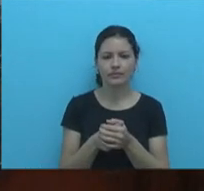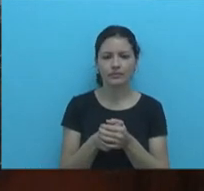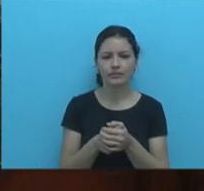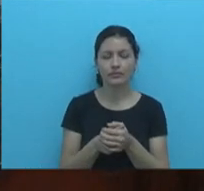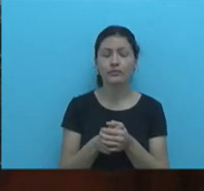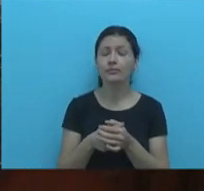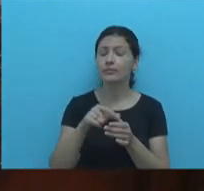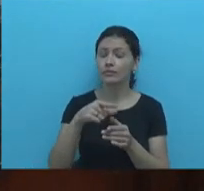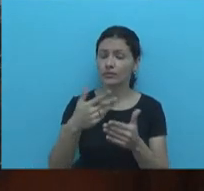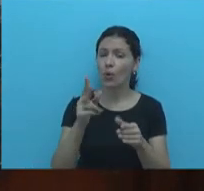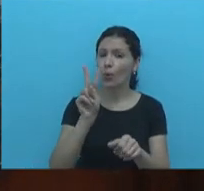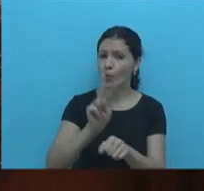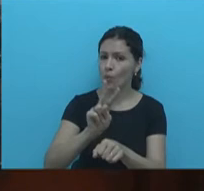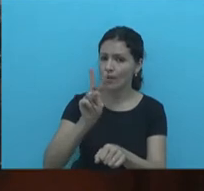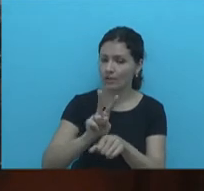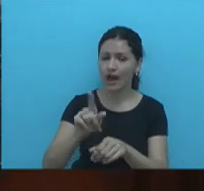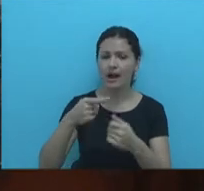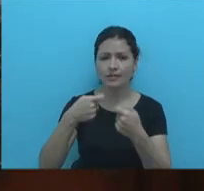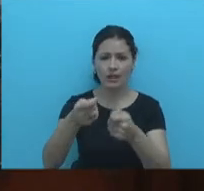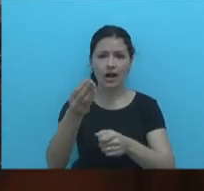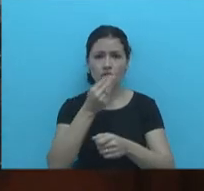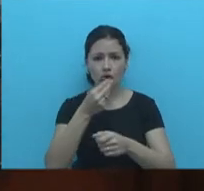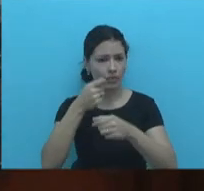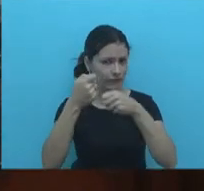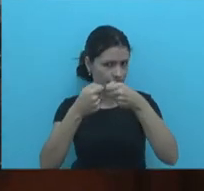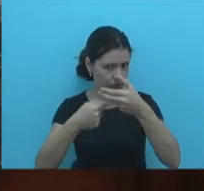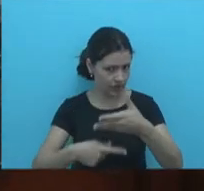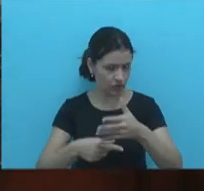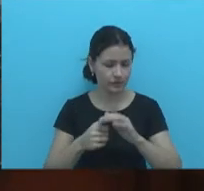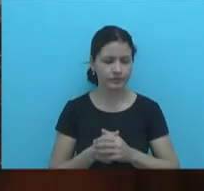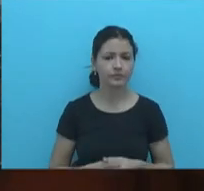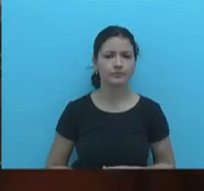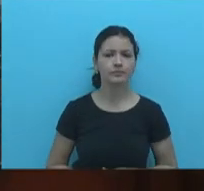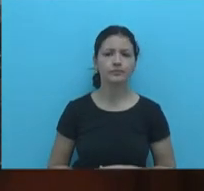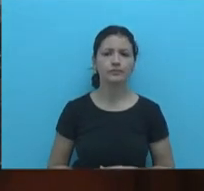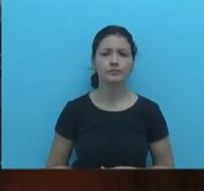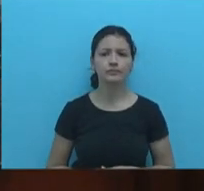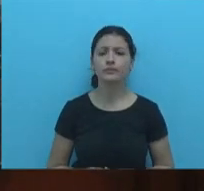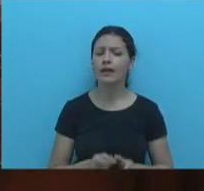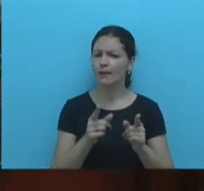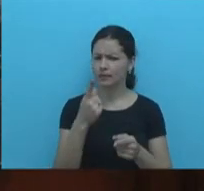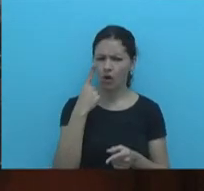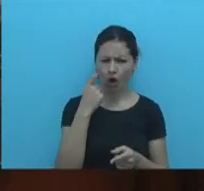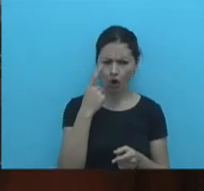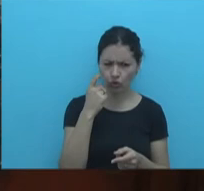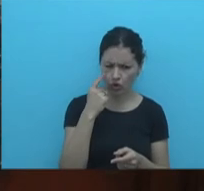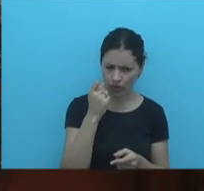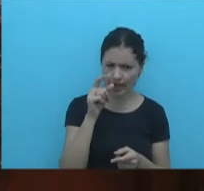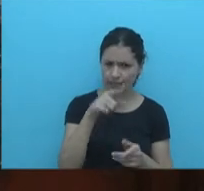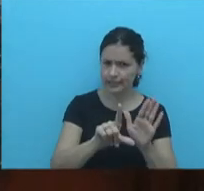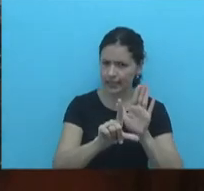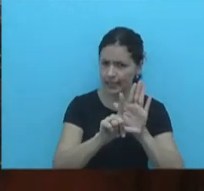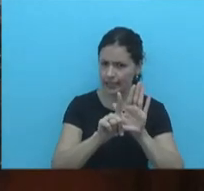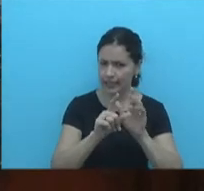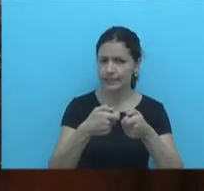la conservación, cuidado y mantenimiento de dichos animales. 5. Establecer mecanismos de control que permitan garantizar el cumplimiento de la